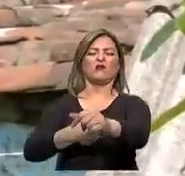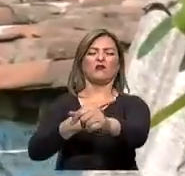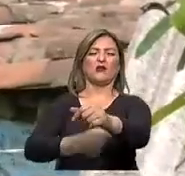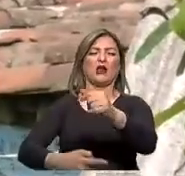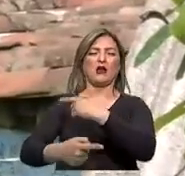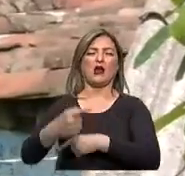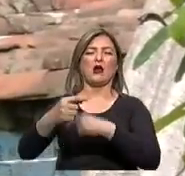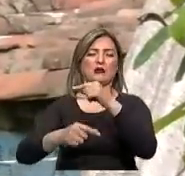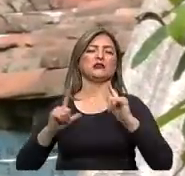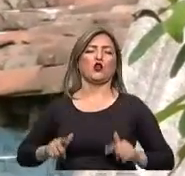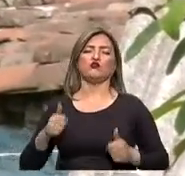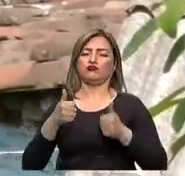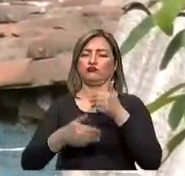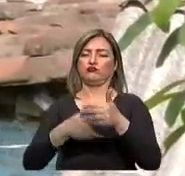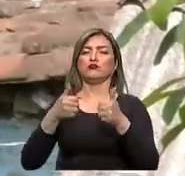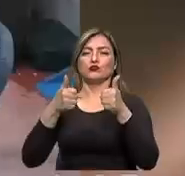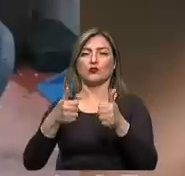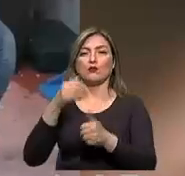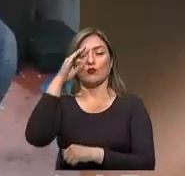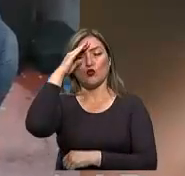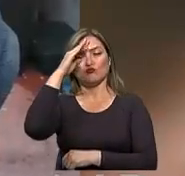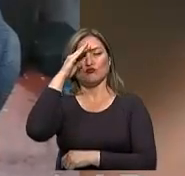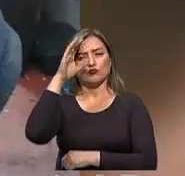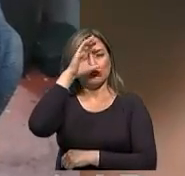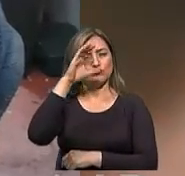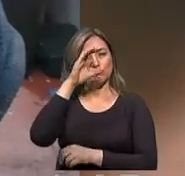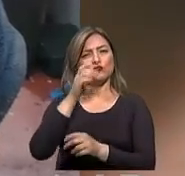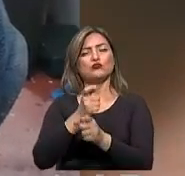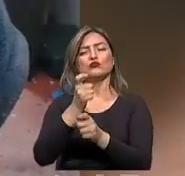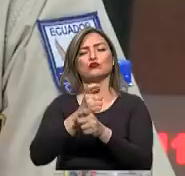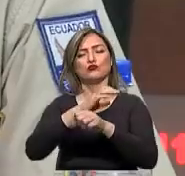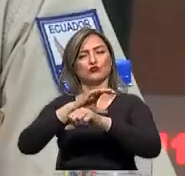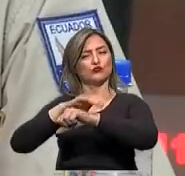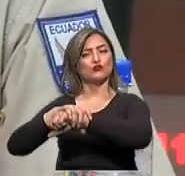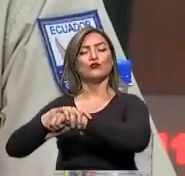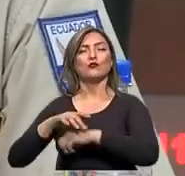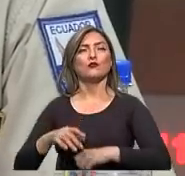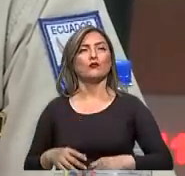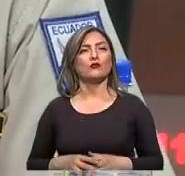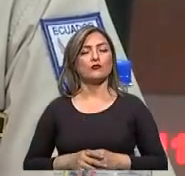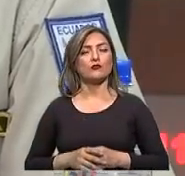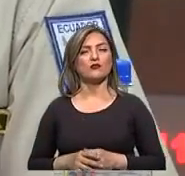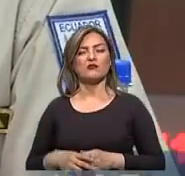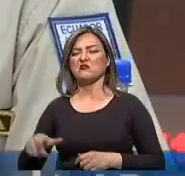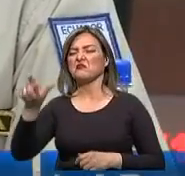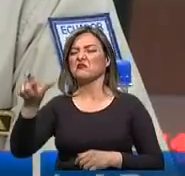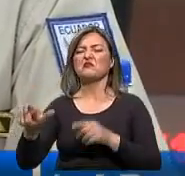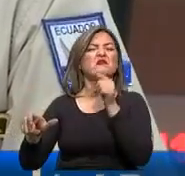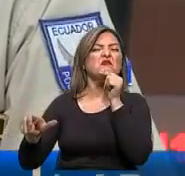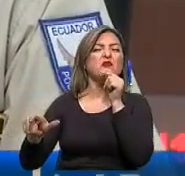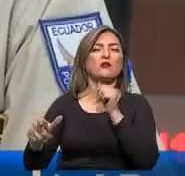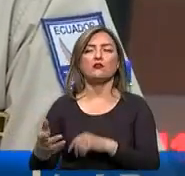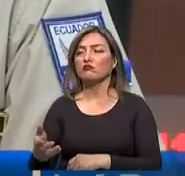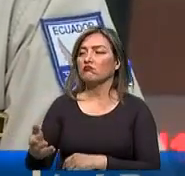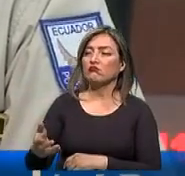una búsqueda inmediata y logró la captura del responsable de este hecho violento. Y entonces era un ciudadano que deambulaba por el